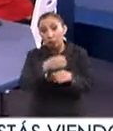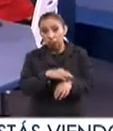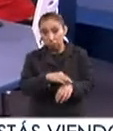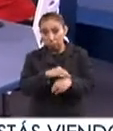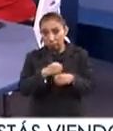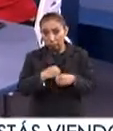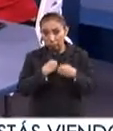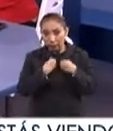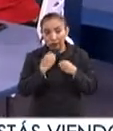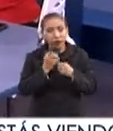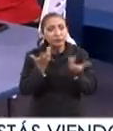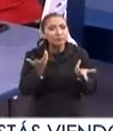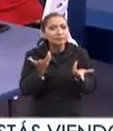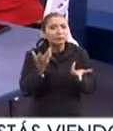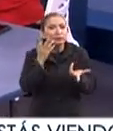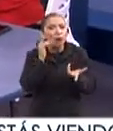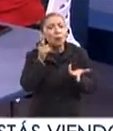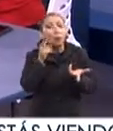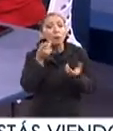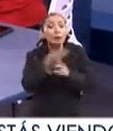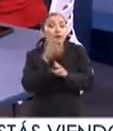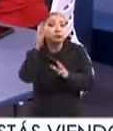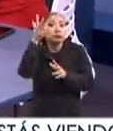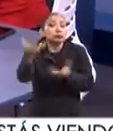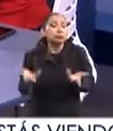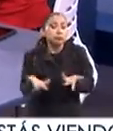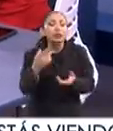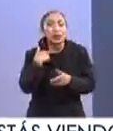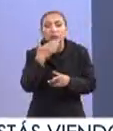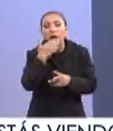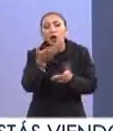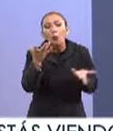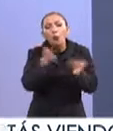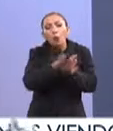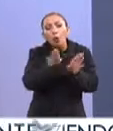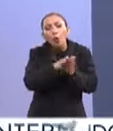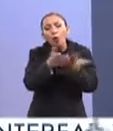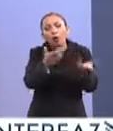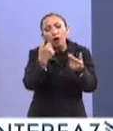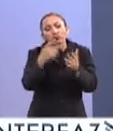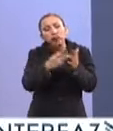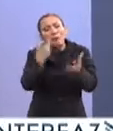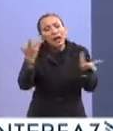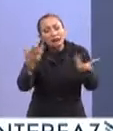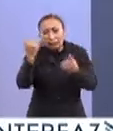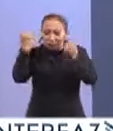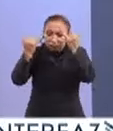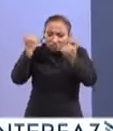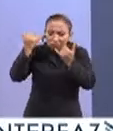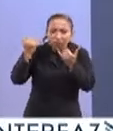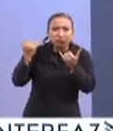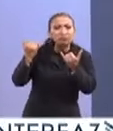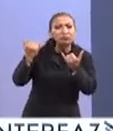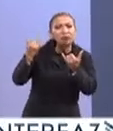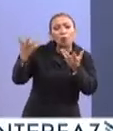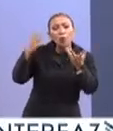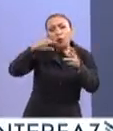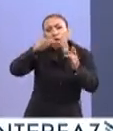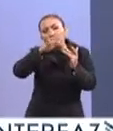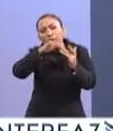viven. Entonces, no hay manera de que no les vaya a pasar. Entonces, es bueno como estar todo el tiempo generando